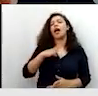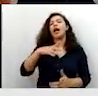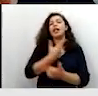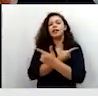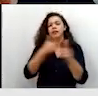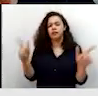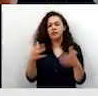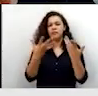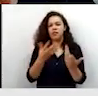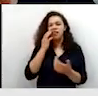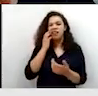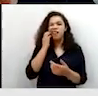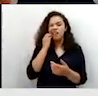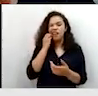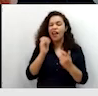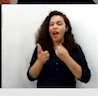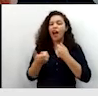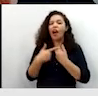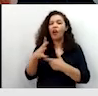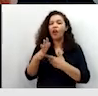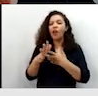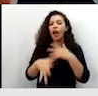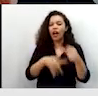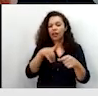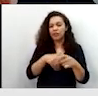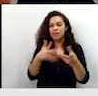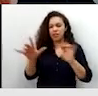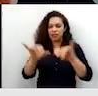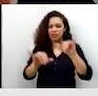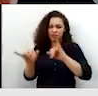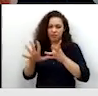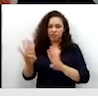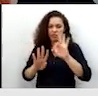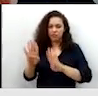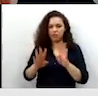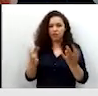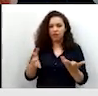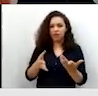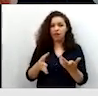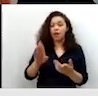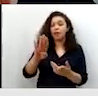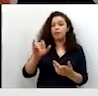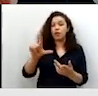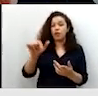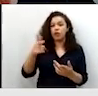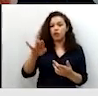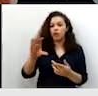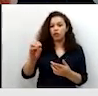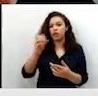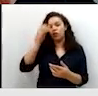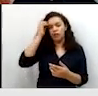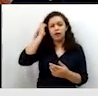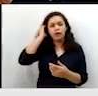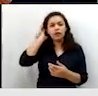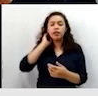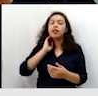de aspectos biológicos, físicos o químicos. A nivel biológico, pues debe estar libre de cualquier agente etiológico que